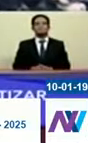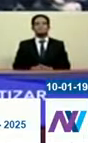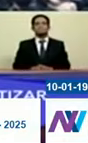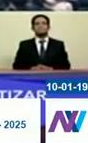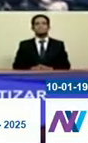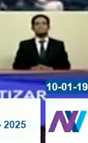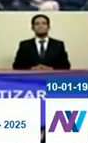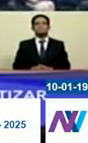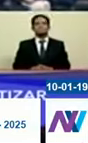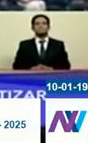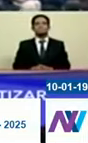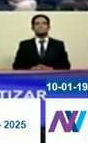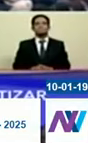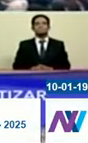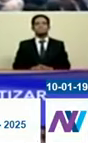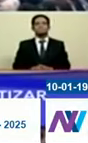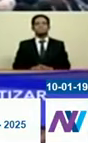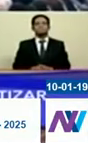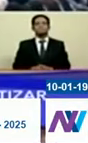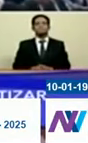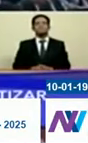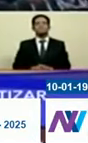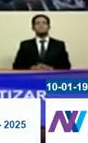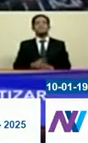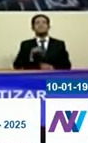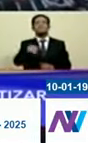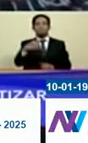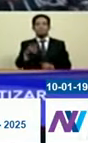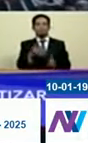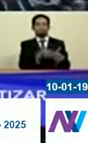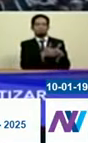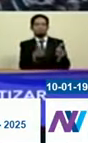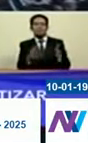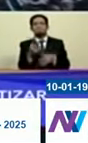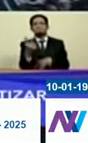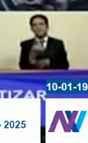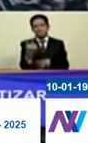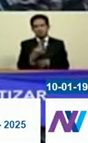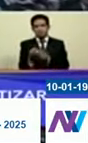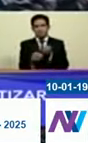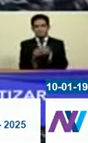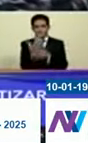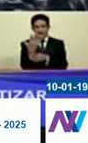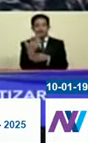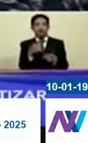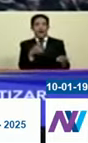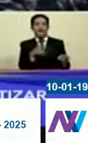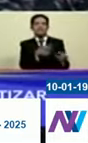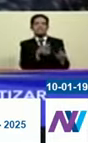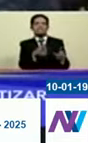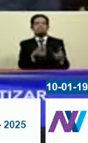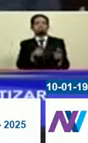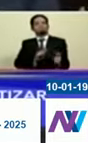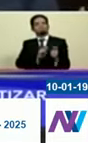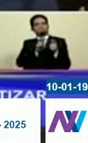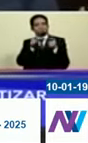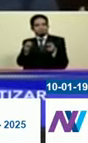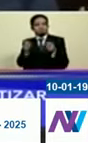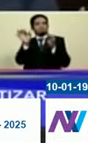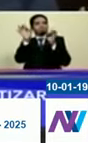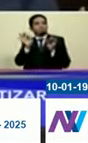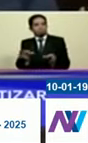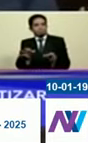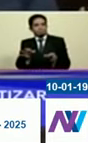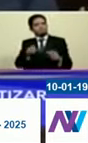Habiéndose efectuado el 22 de mayo del 2018 el correspondiente acto de adjudicación, proclamación y entrega